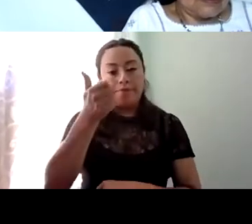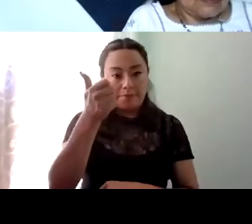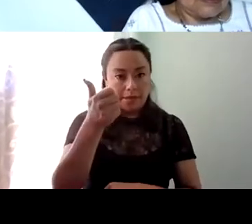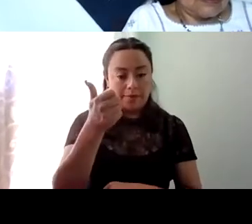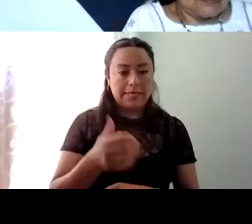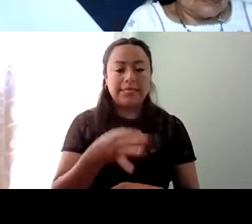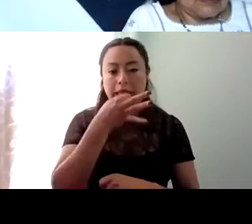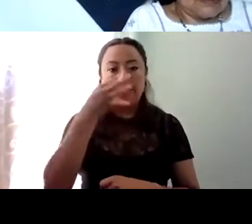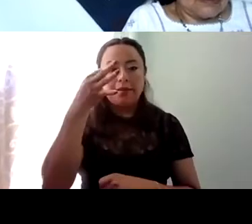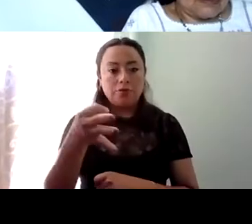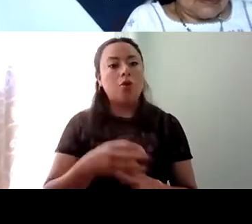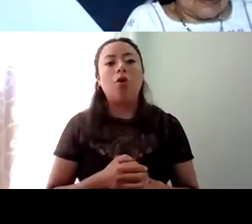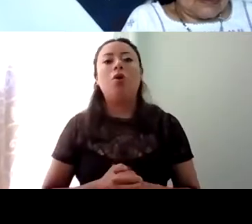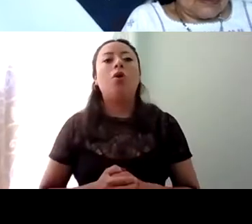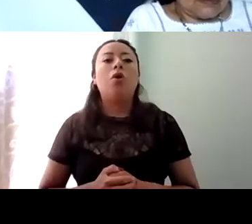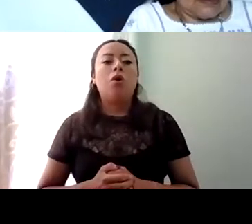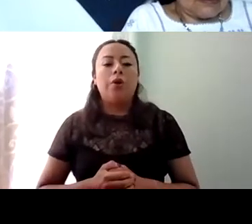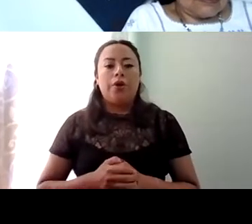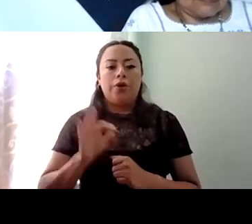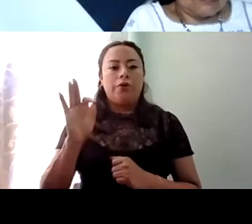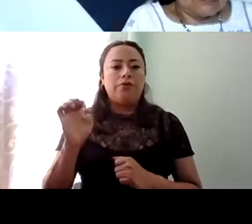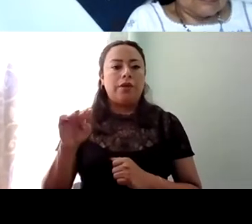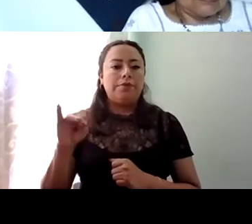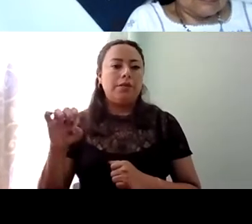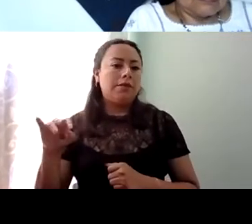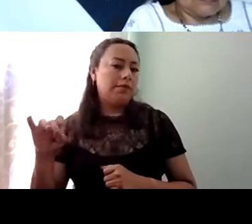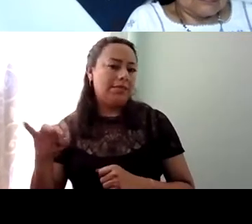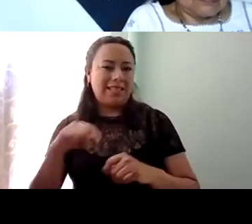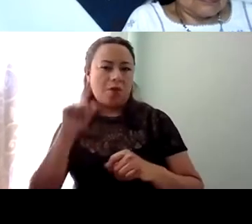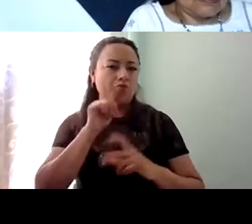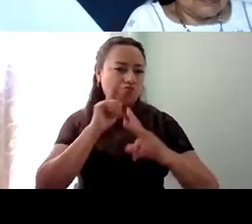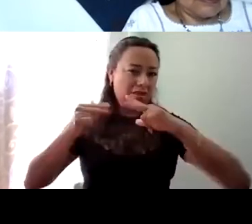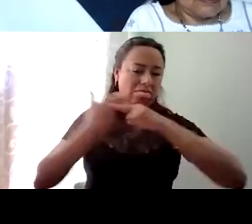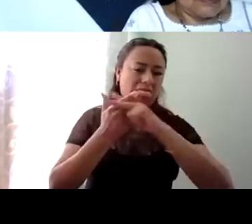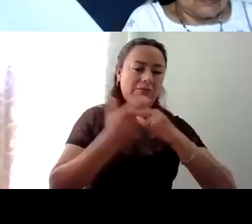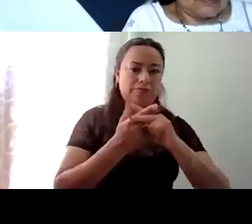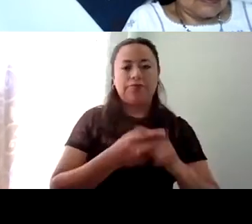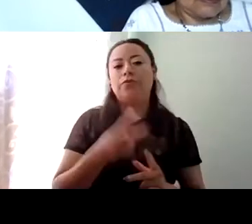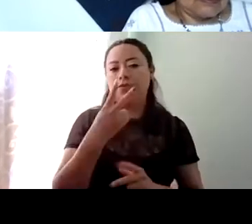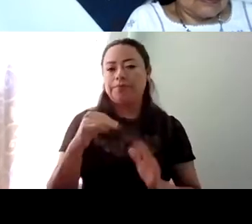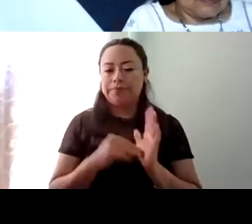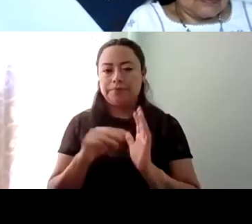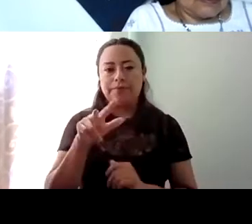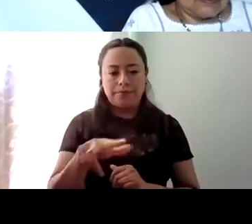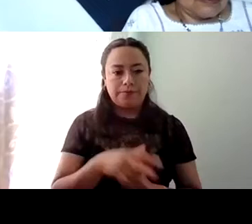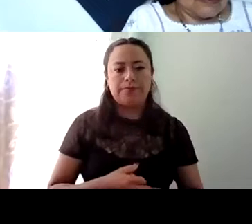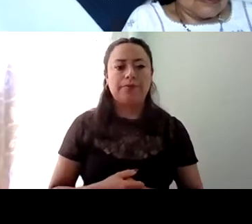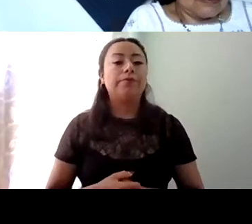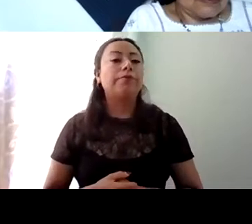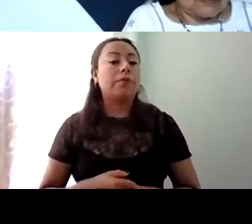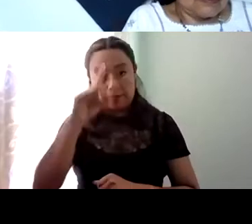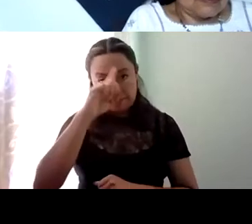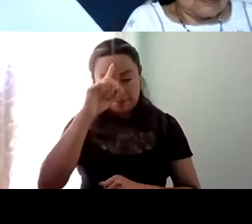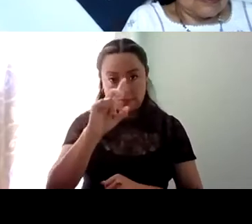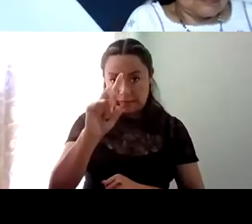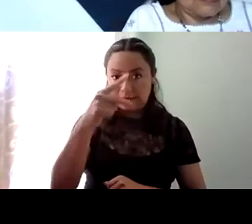en 2019 y de 2018 a 2020 la comisión emitió 38 recomendaciones sobre el tema de género.